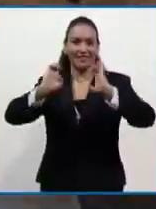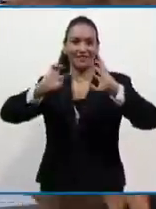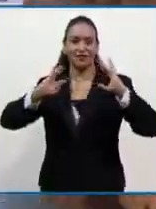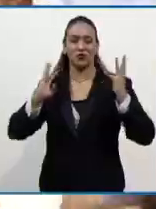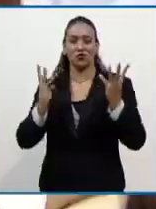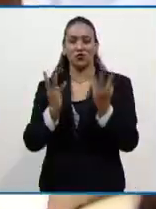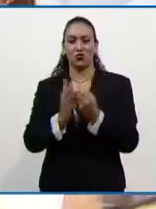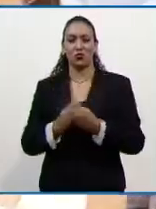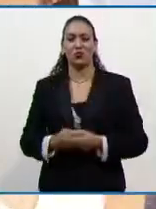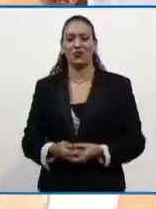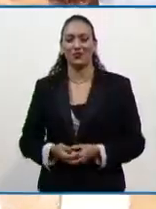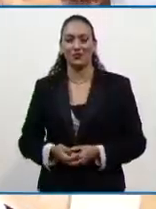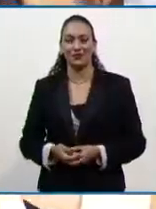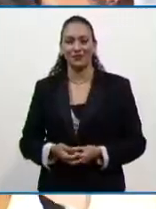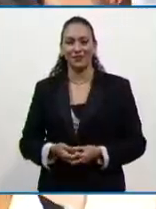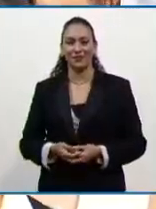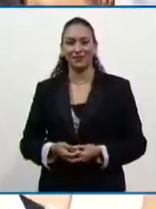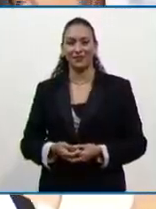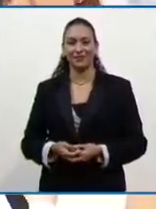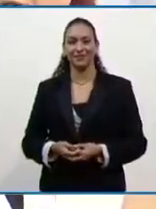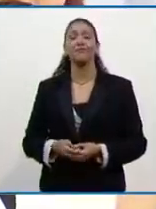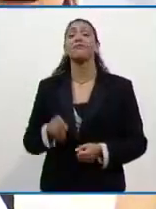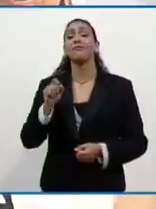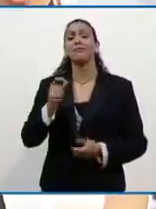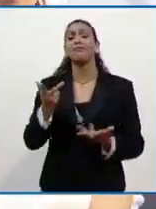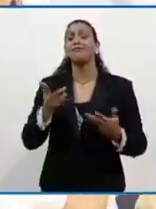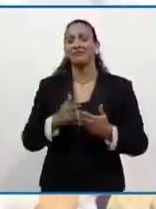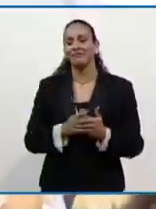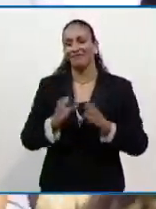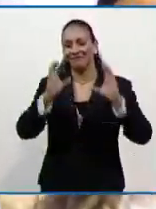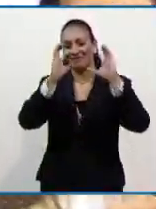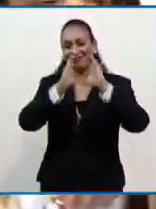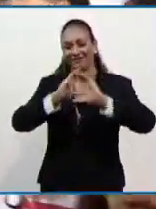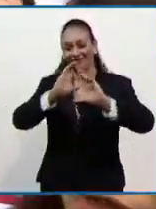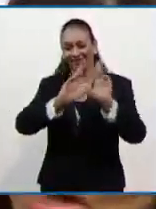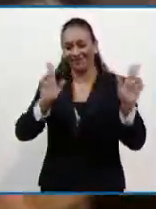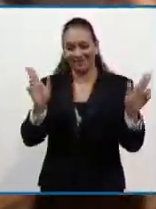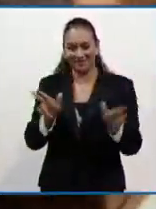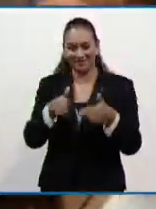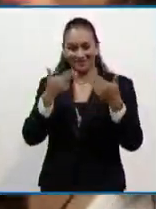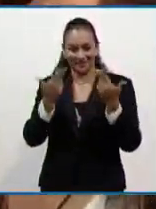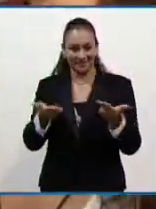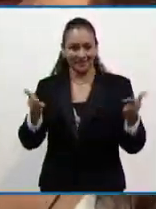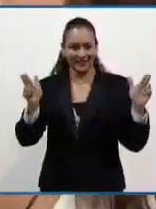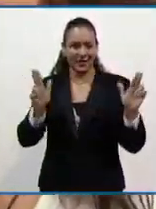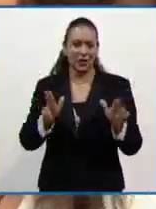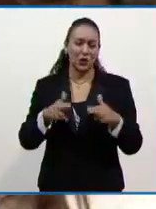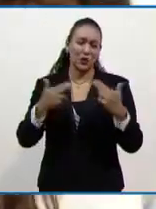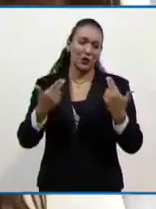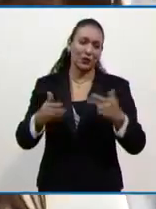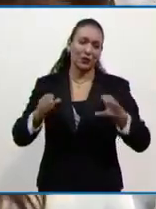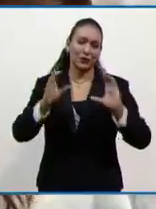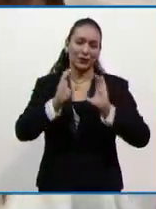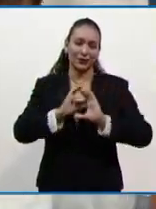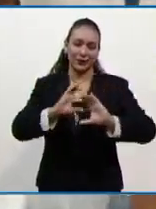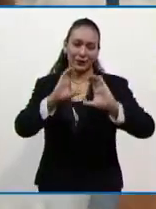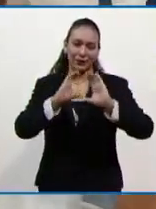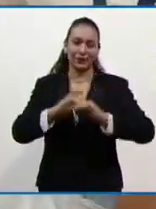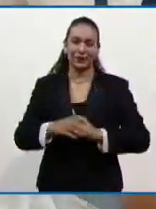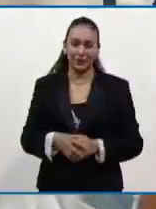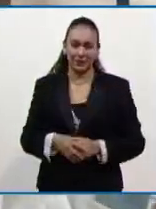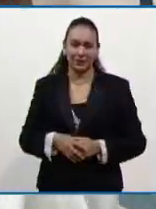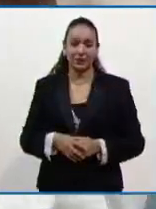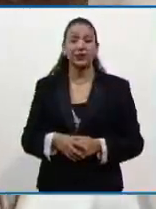Nación. En el acto, el himno nacional retumbó las voces de trabajadores